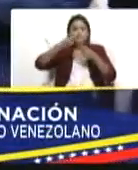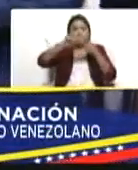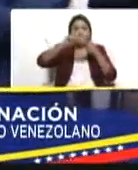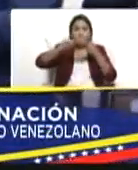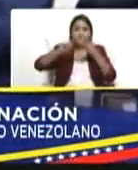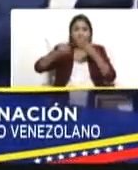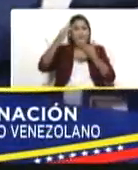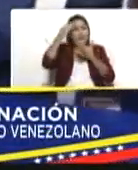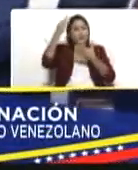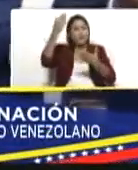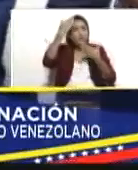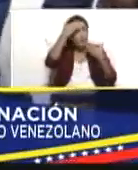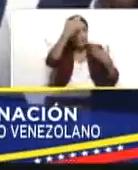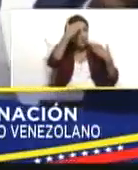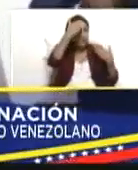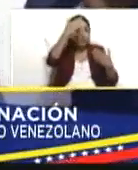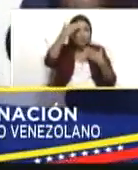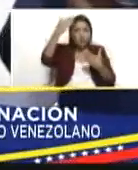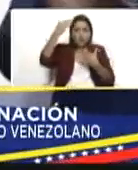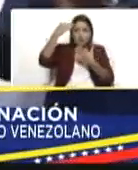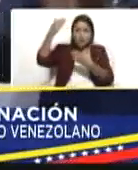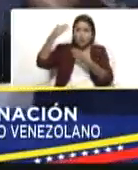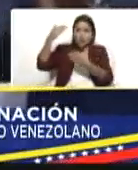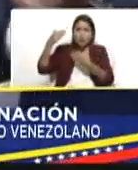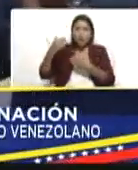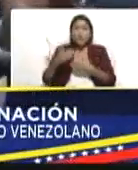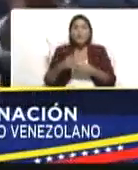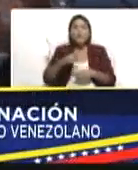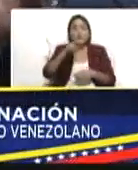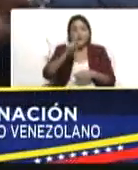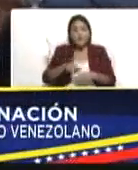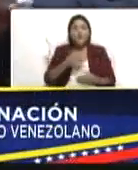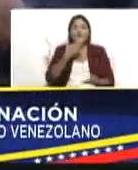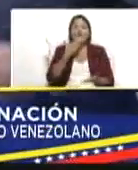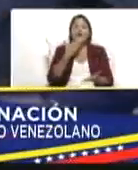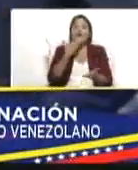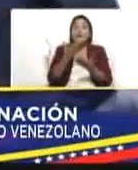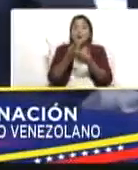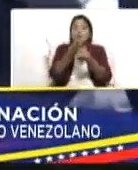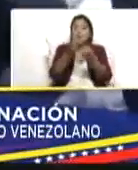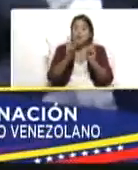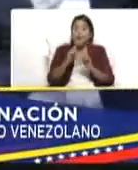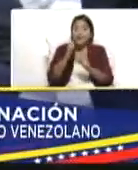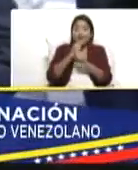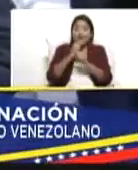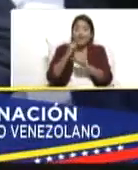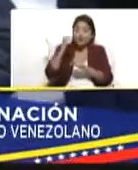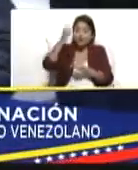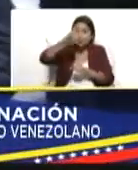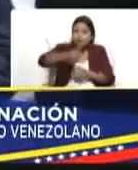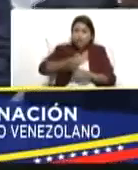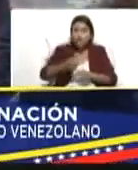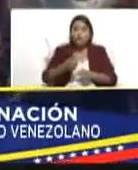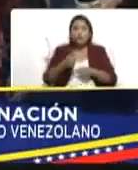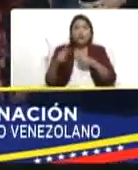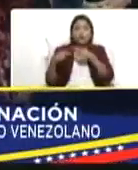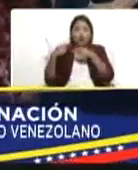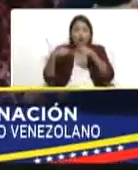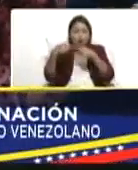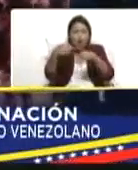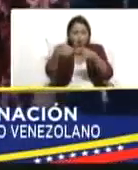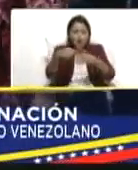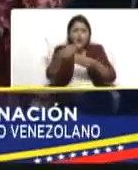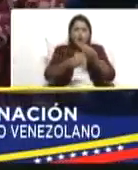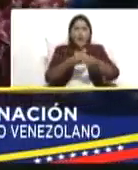saludo muy especial y mi agradecimiento por todo el trabajo de ustedes que hacen a diario que hacen de